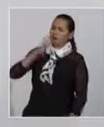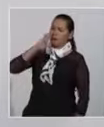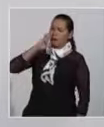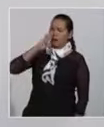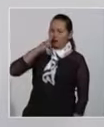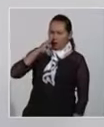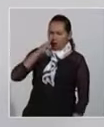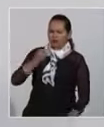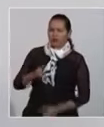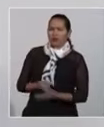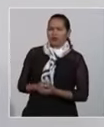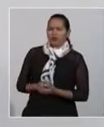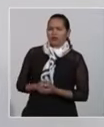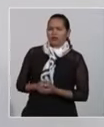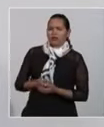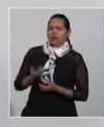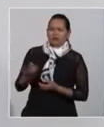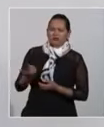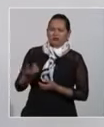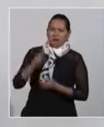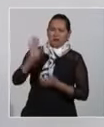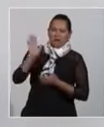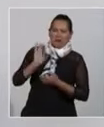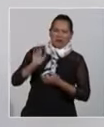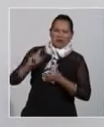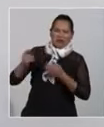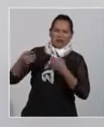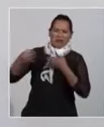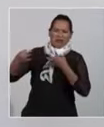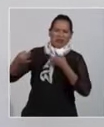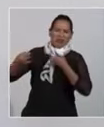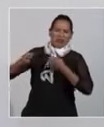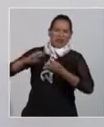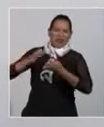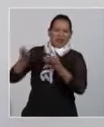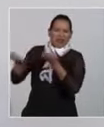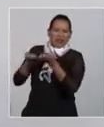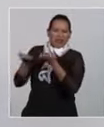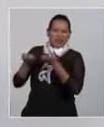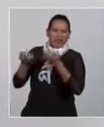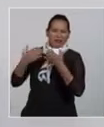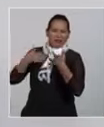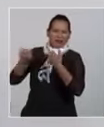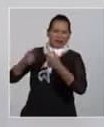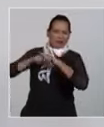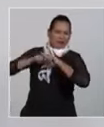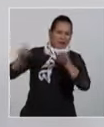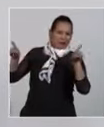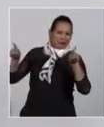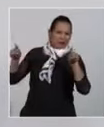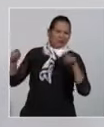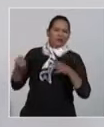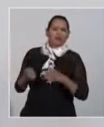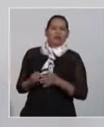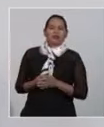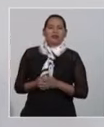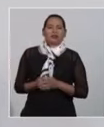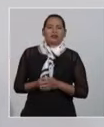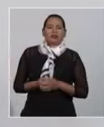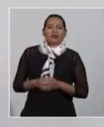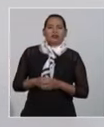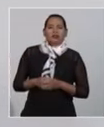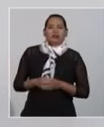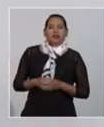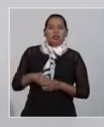usted y yo entendimos este ejercicio al revés volteado, dirían en mi rancho. Yo entiendo que aquí venimos de cara a la sociedad poblana a